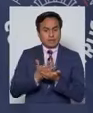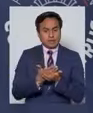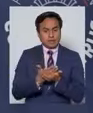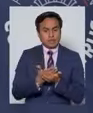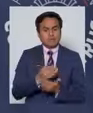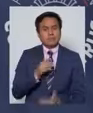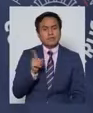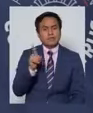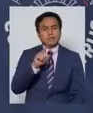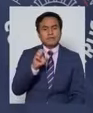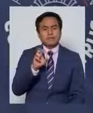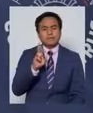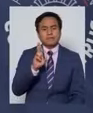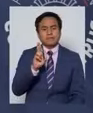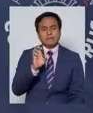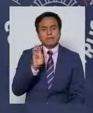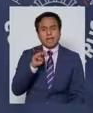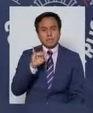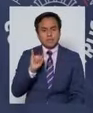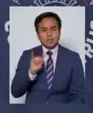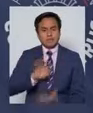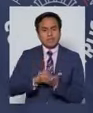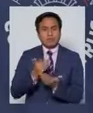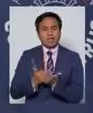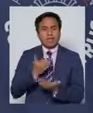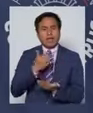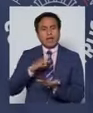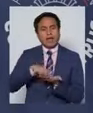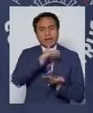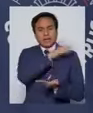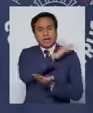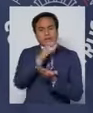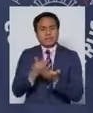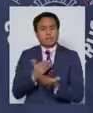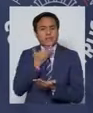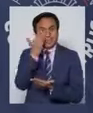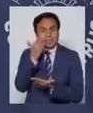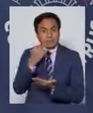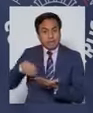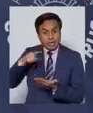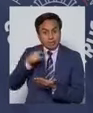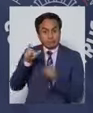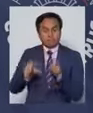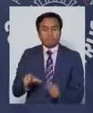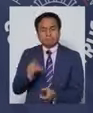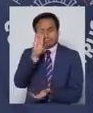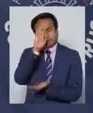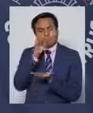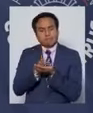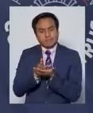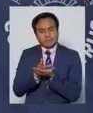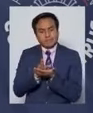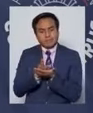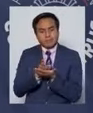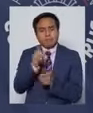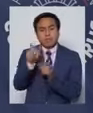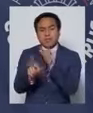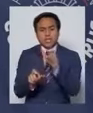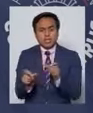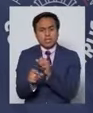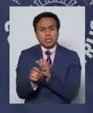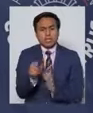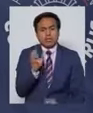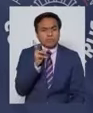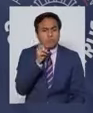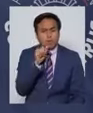los seremis de salud de Arica a Punta Arenas, es donde ellos deciden, de alguna manera, aquellas personas que no